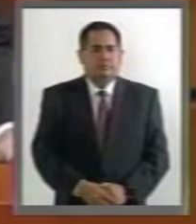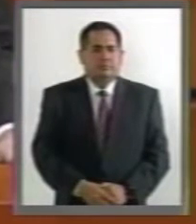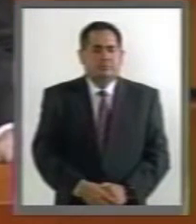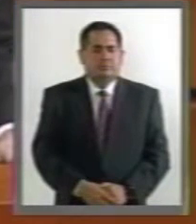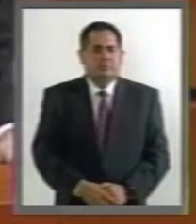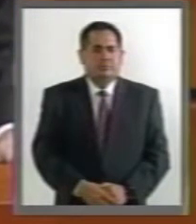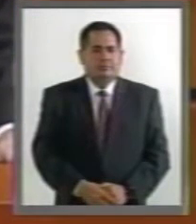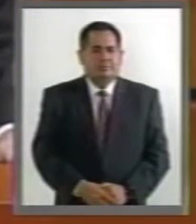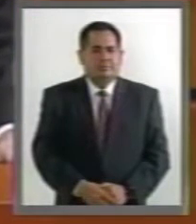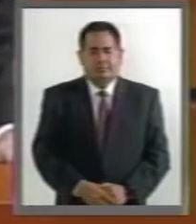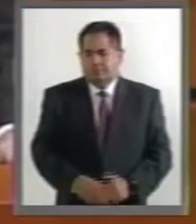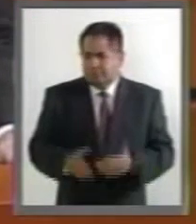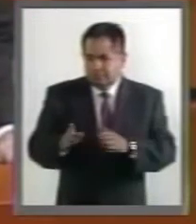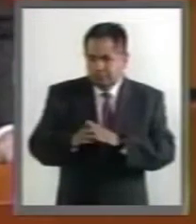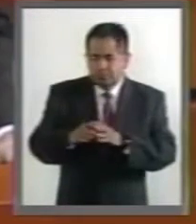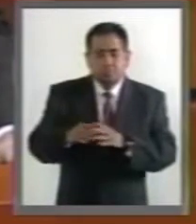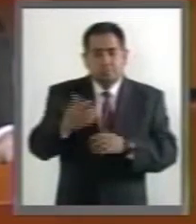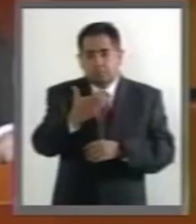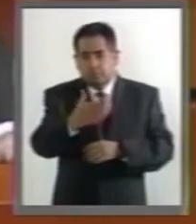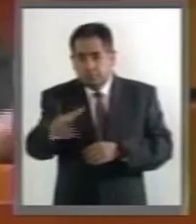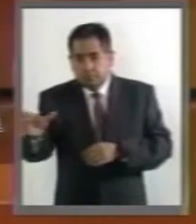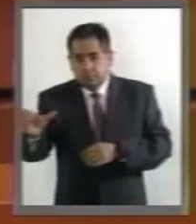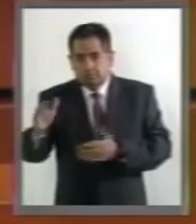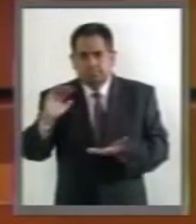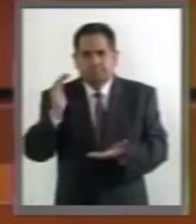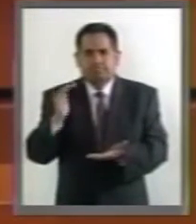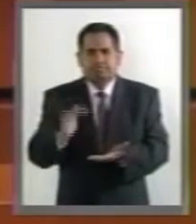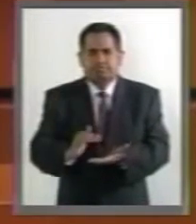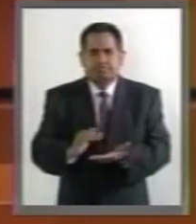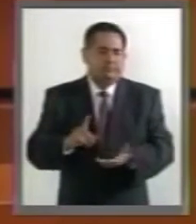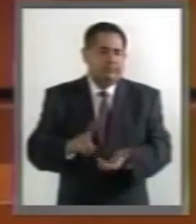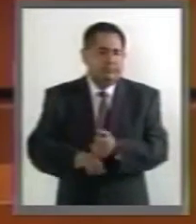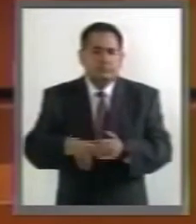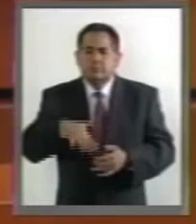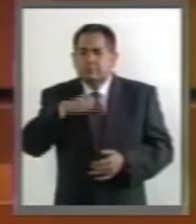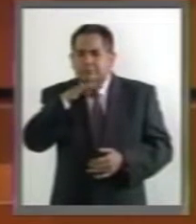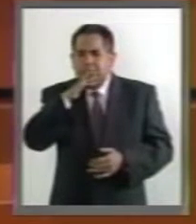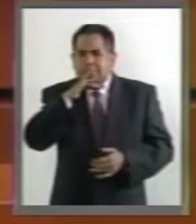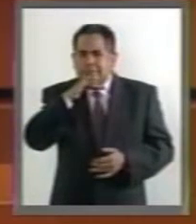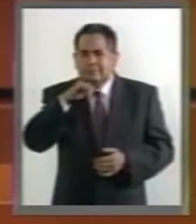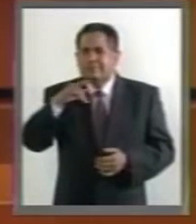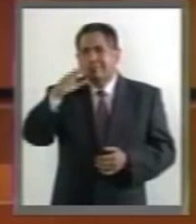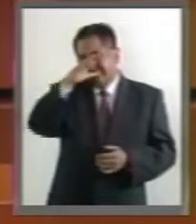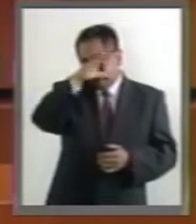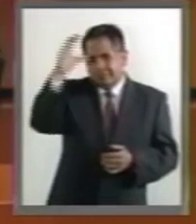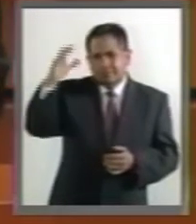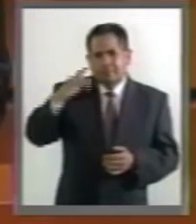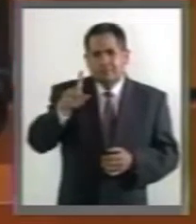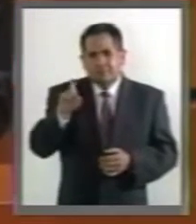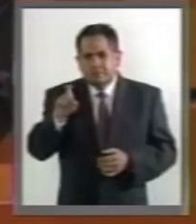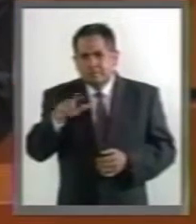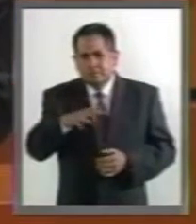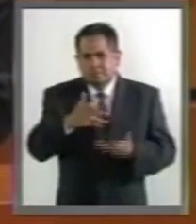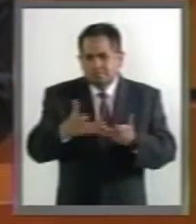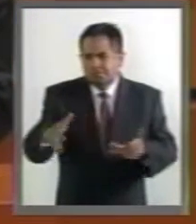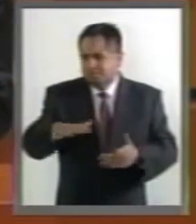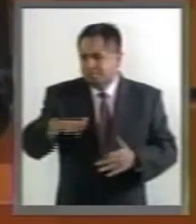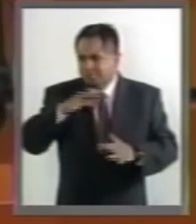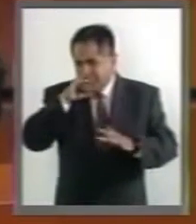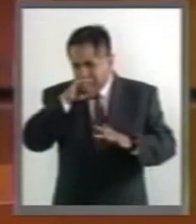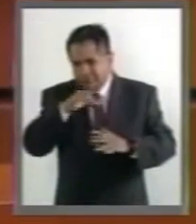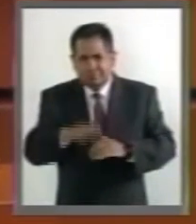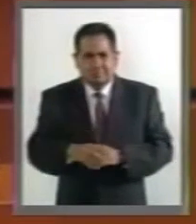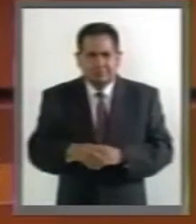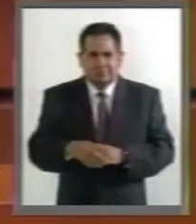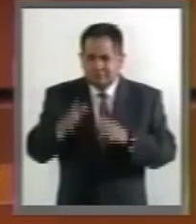la merma en la producción agrícola, contaminación de suelo, aire y agua, muerte de